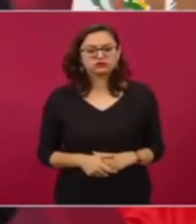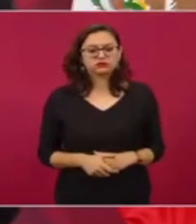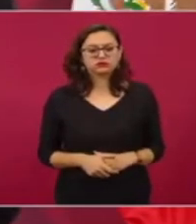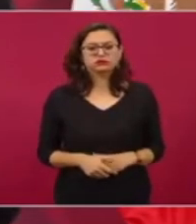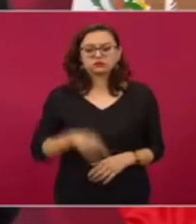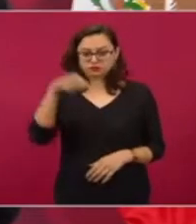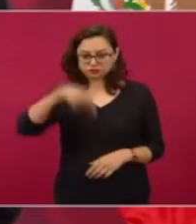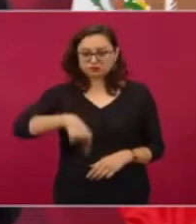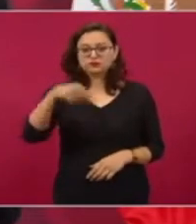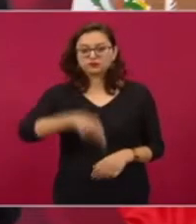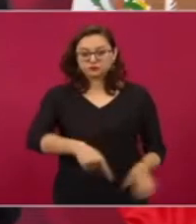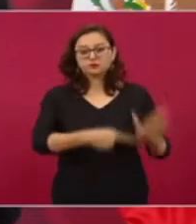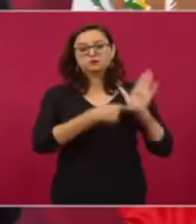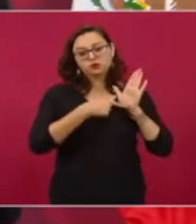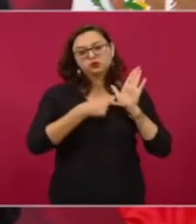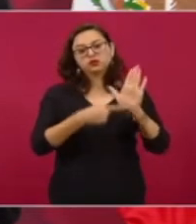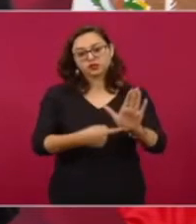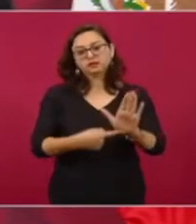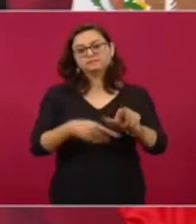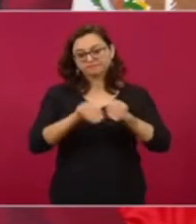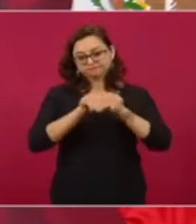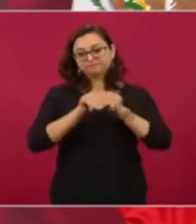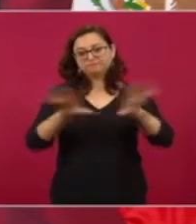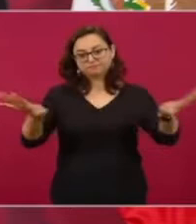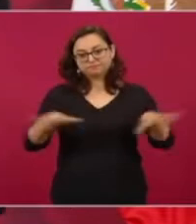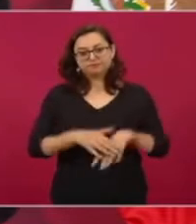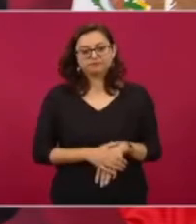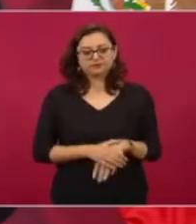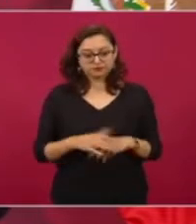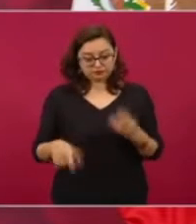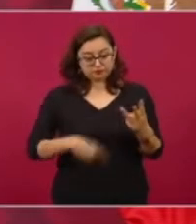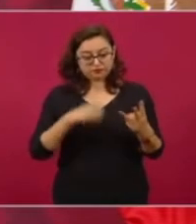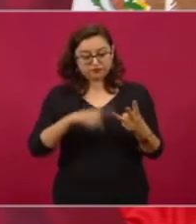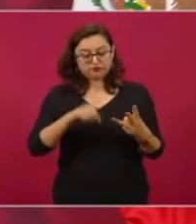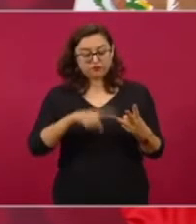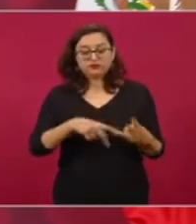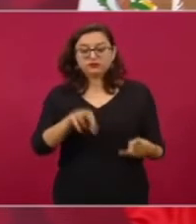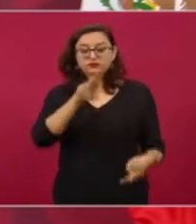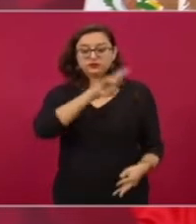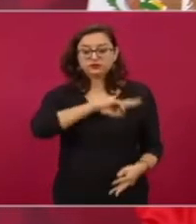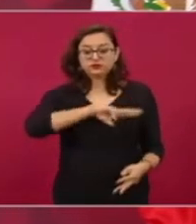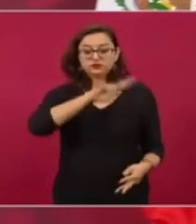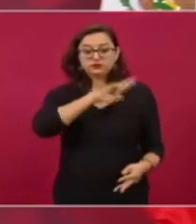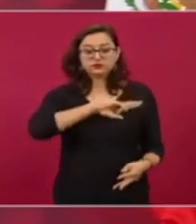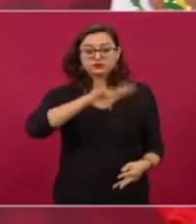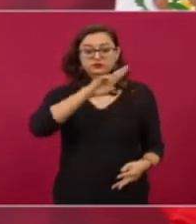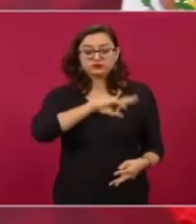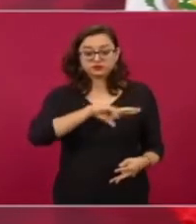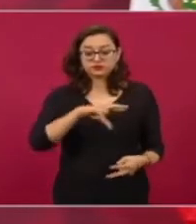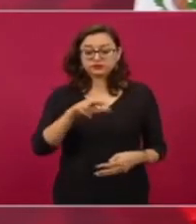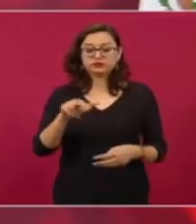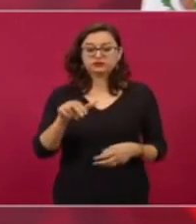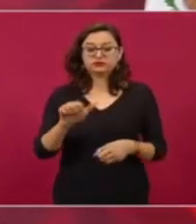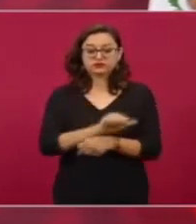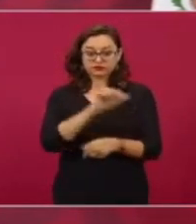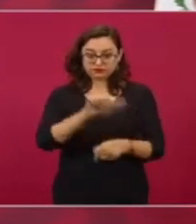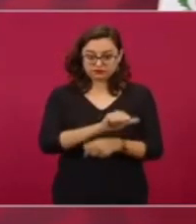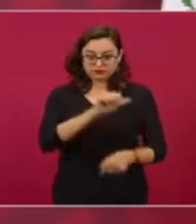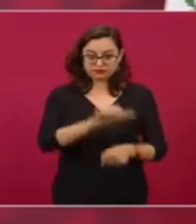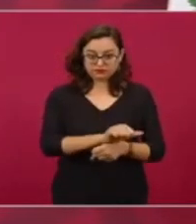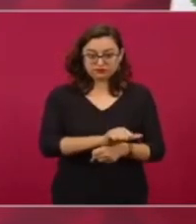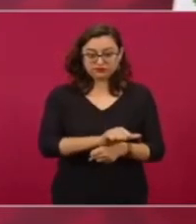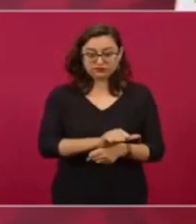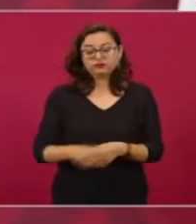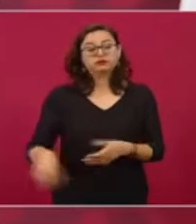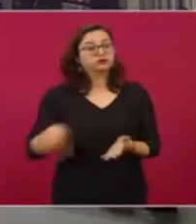lo vamos a hacer luego renta y compra de vehículos no